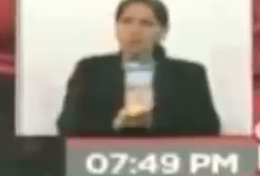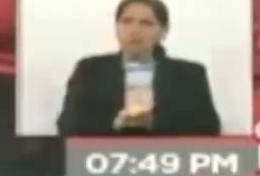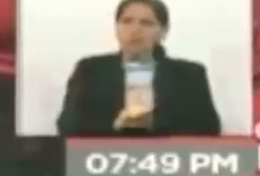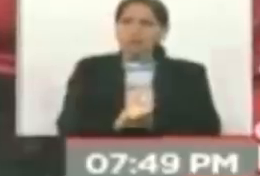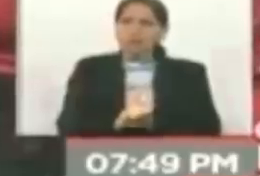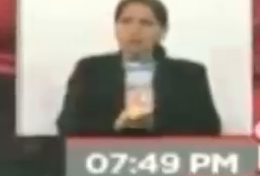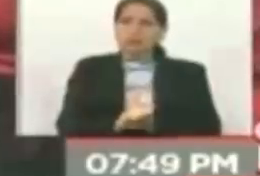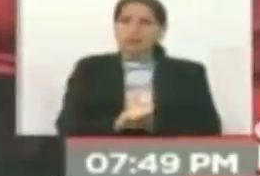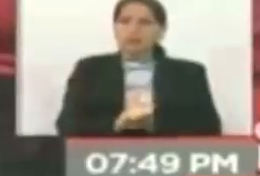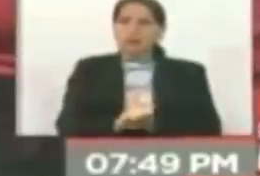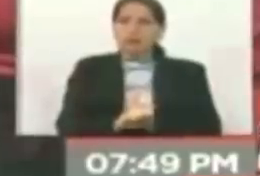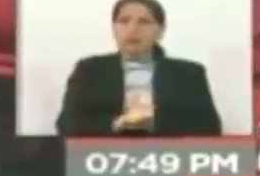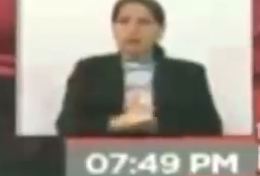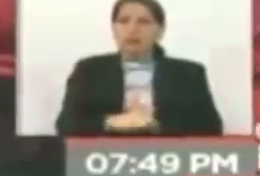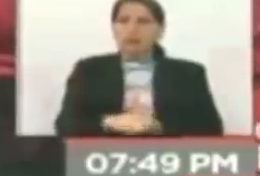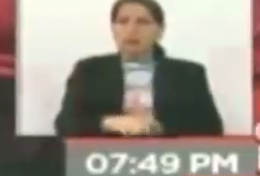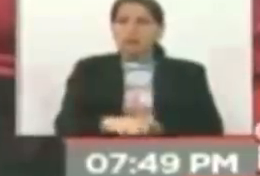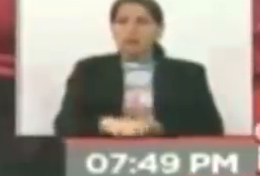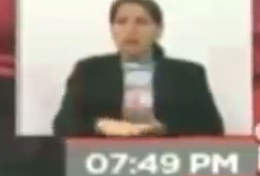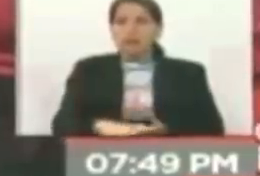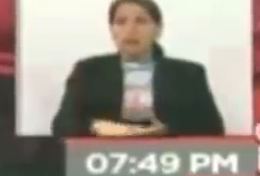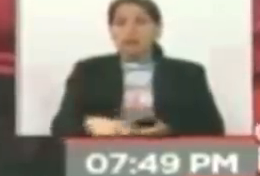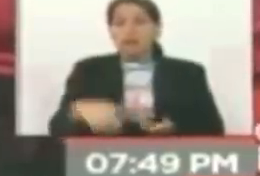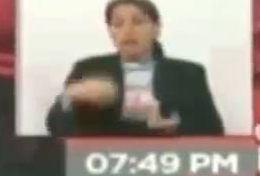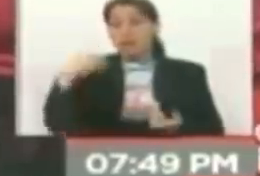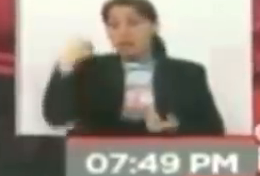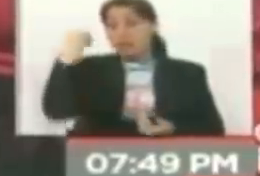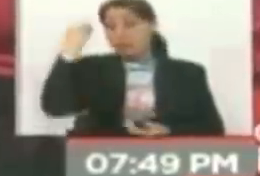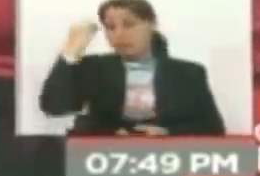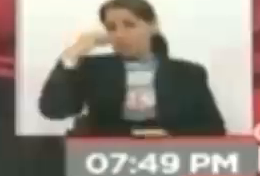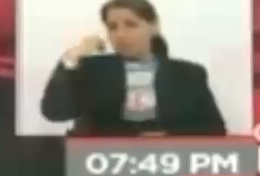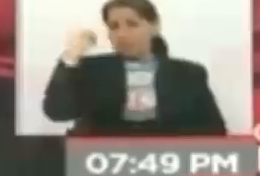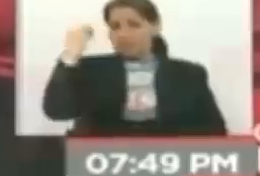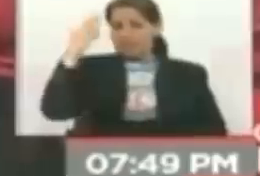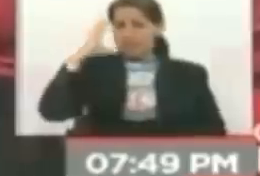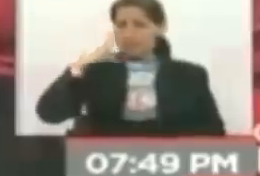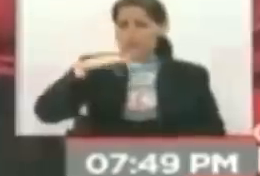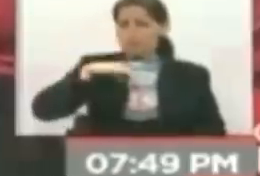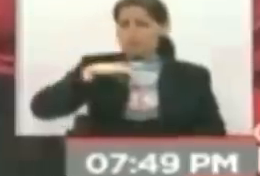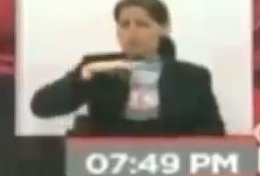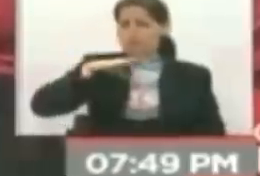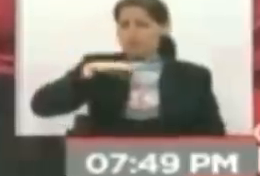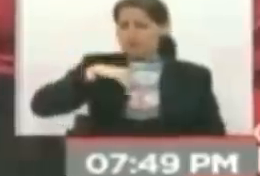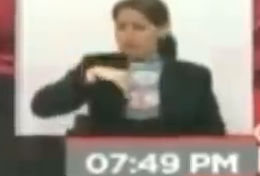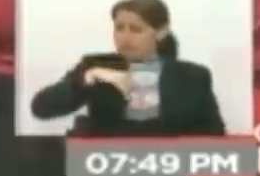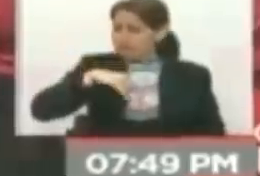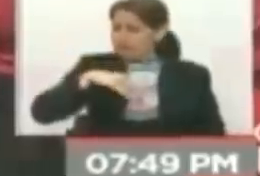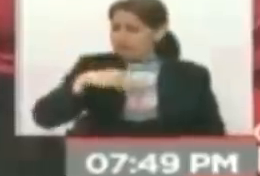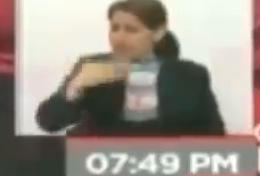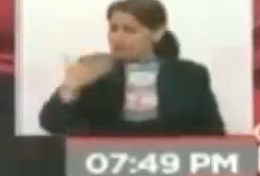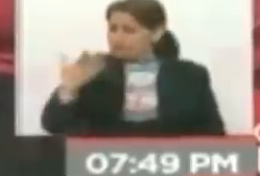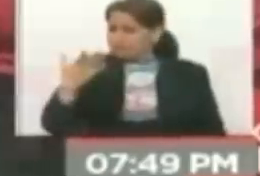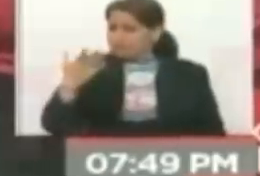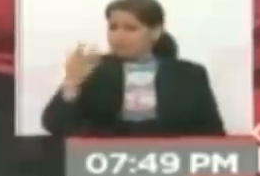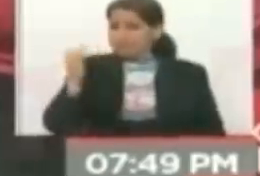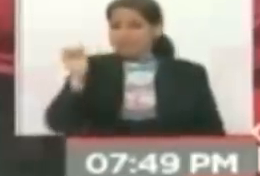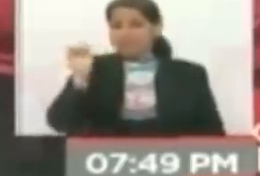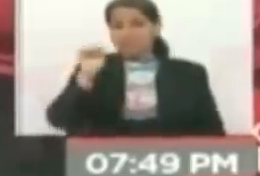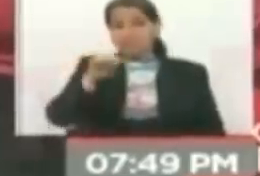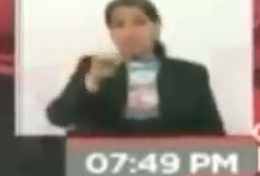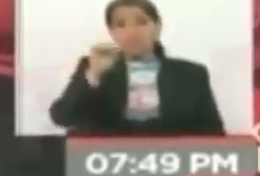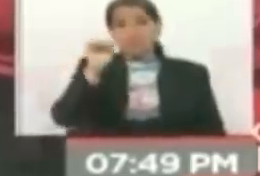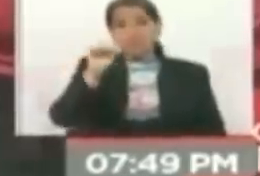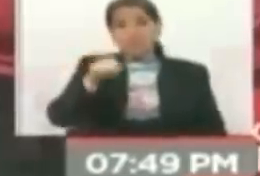también aseguró que dentro del seno del hemiciclo existe una desunión palpable se están matando dijo cabello